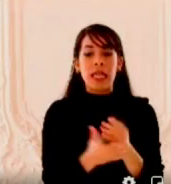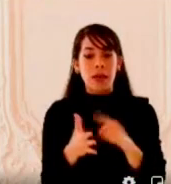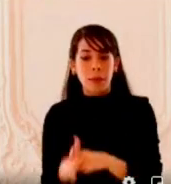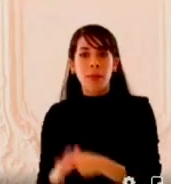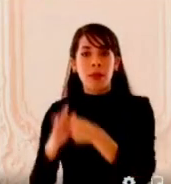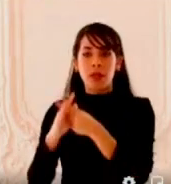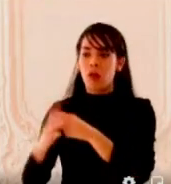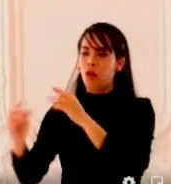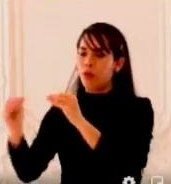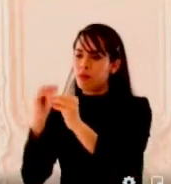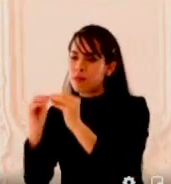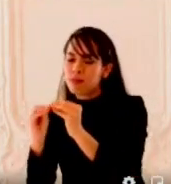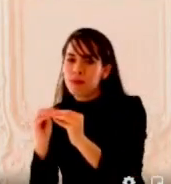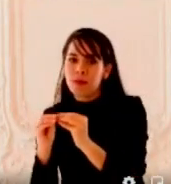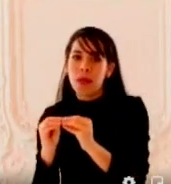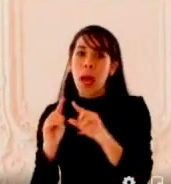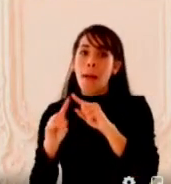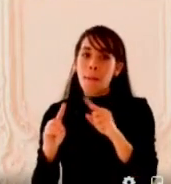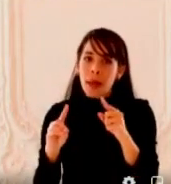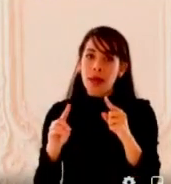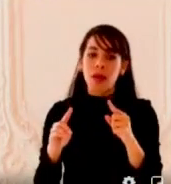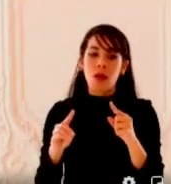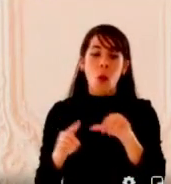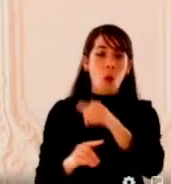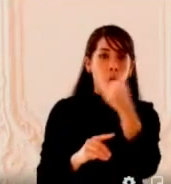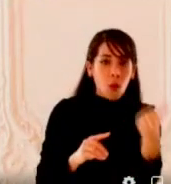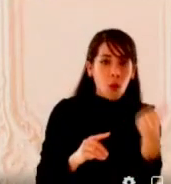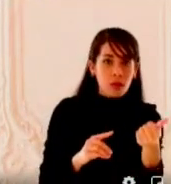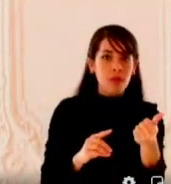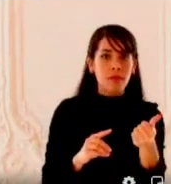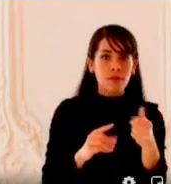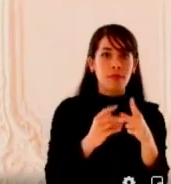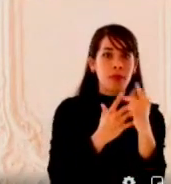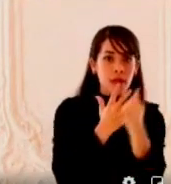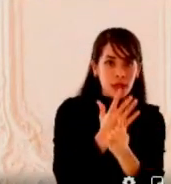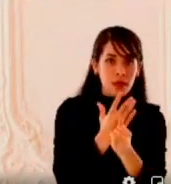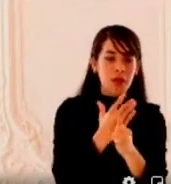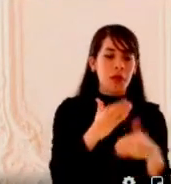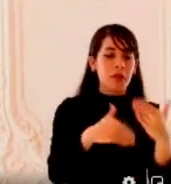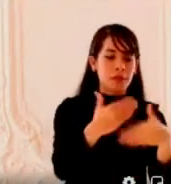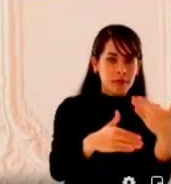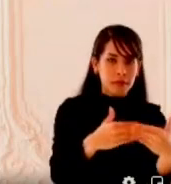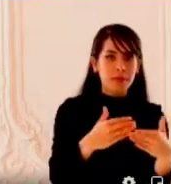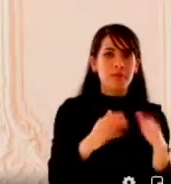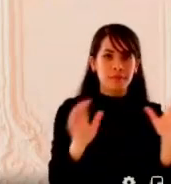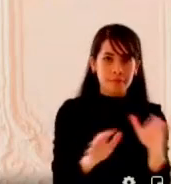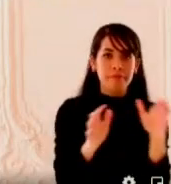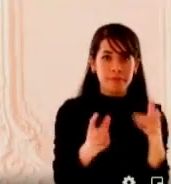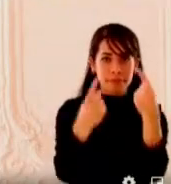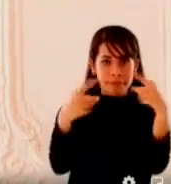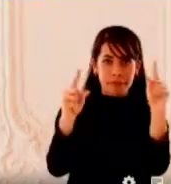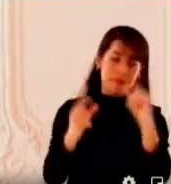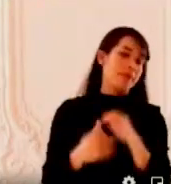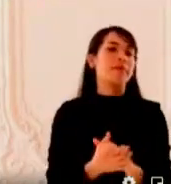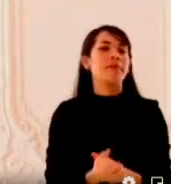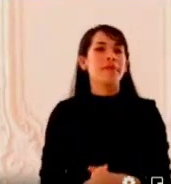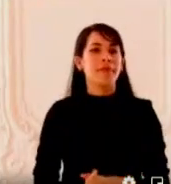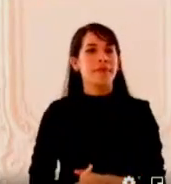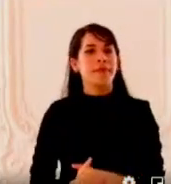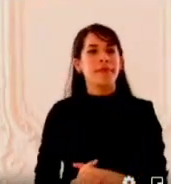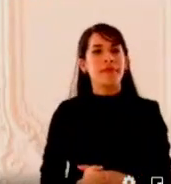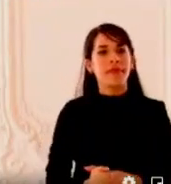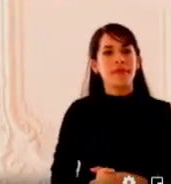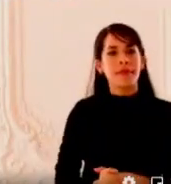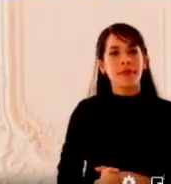están en el proceso de subasta que deben comenzar para los próximos meses. Continuamos con Cyber. Saludos. Me pidieron que hiciera